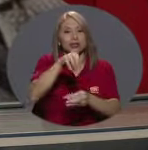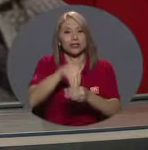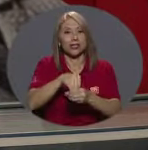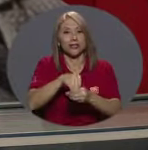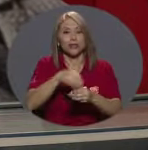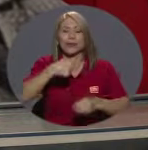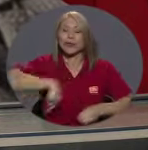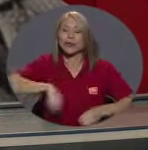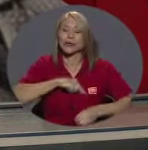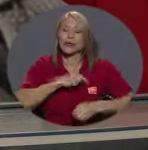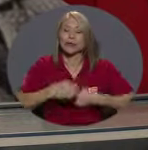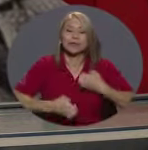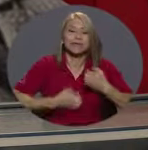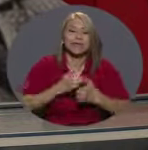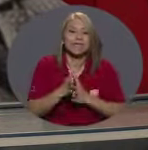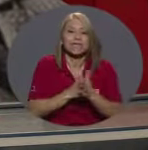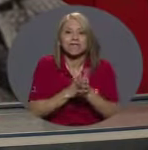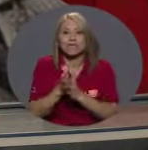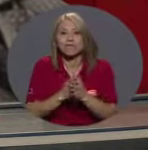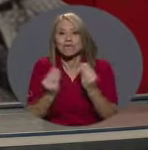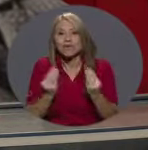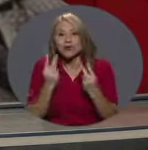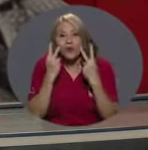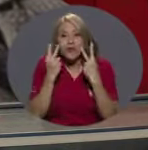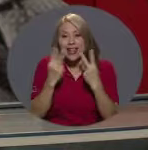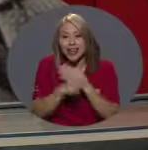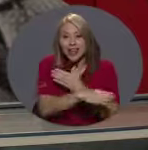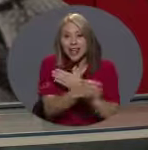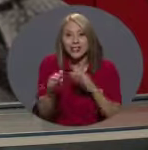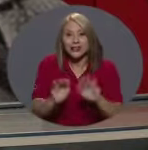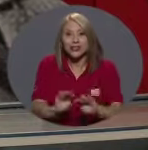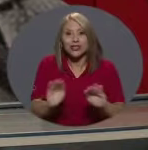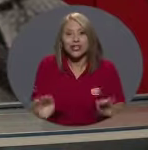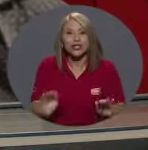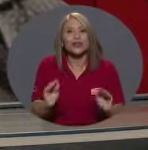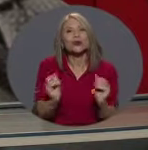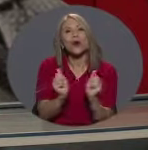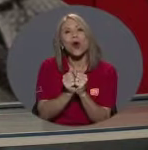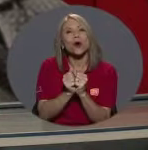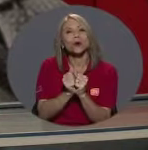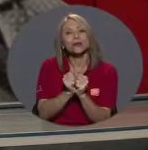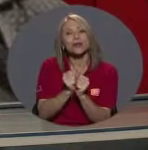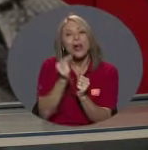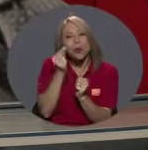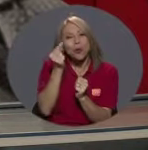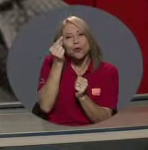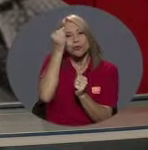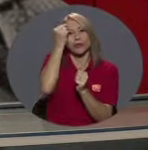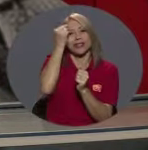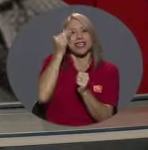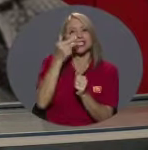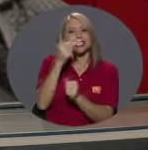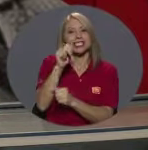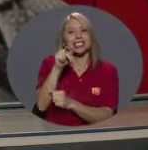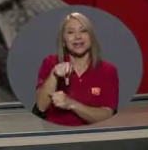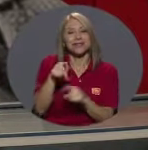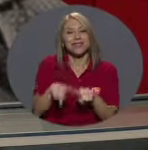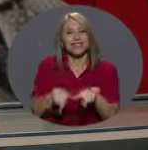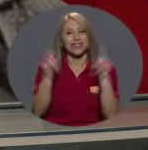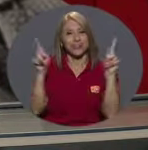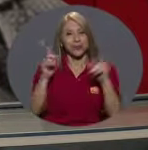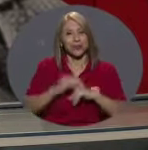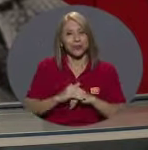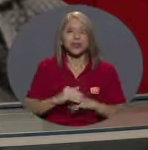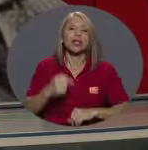y nos ilusiona montones ver cómo ya estos niños traen un chip distinto, ¿verdad? Porque siento yo